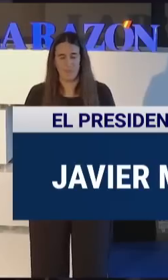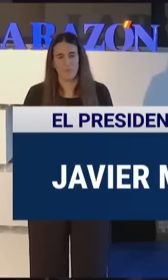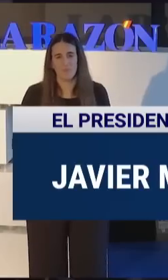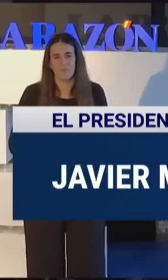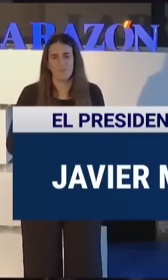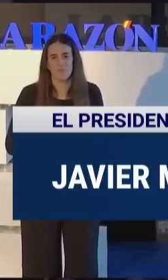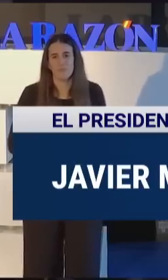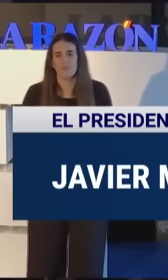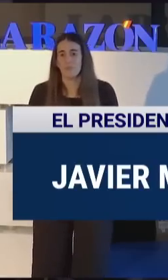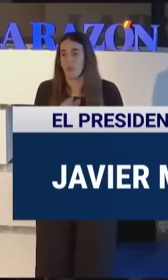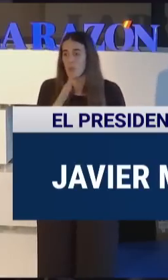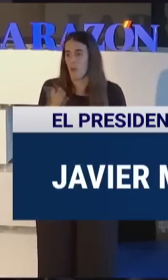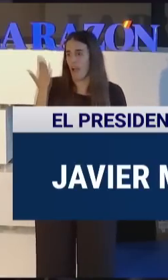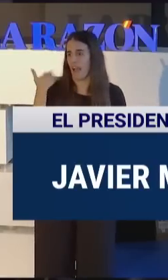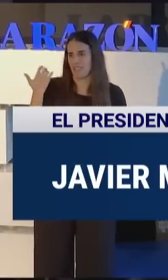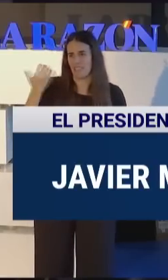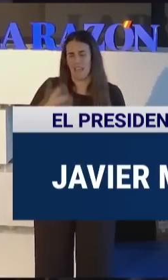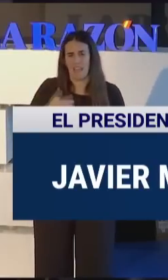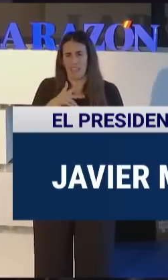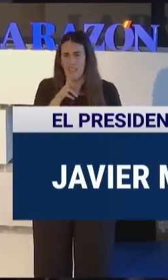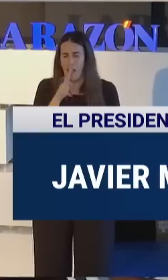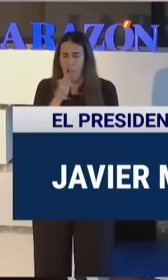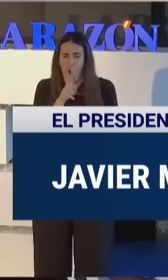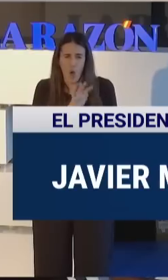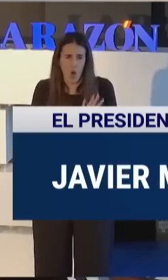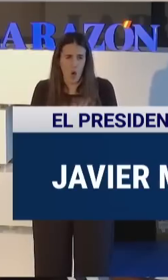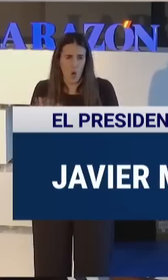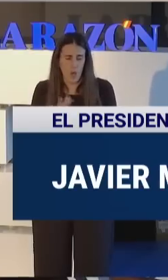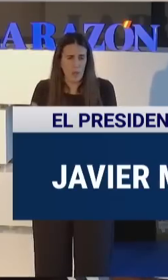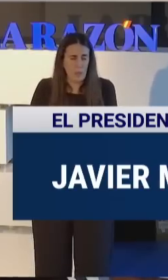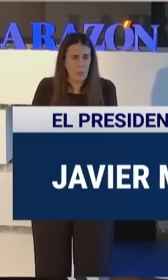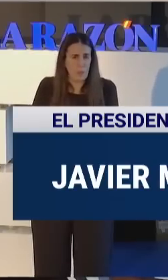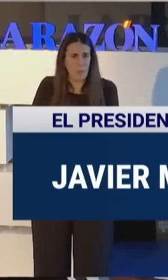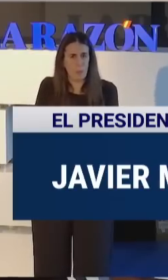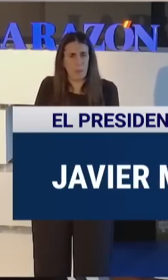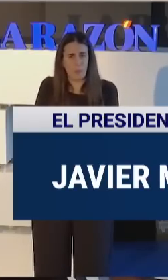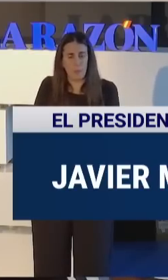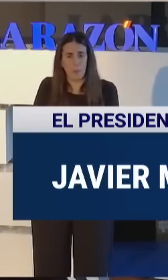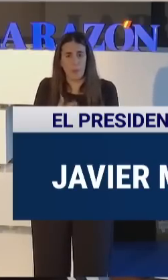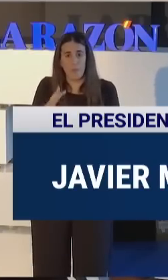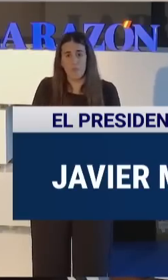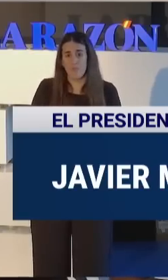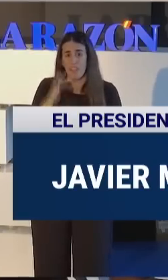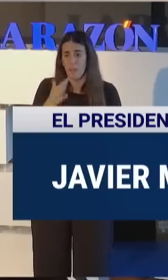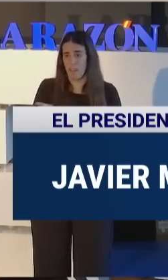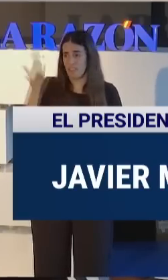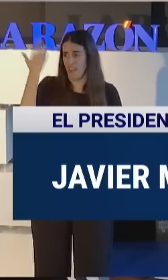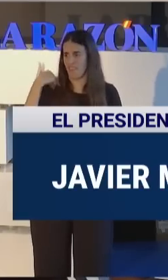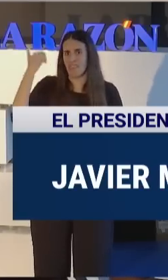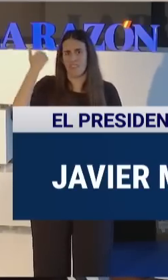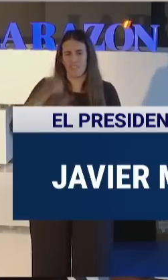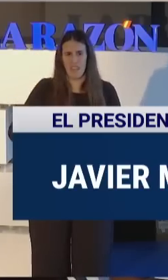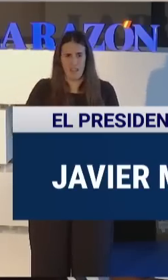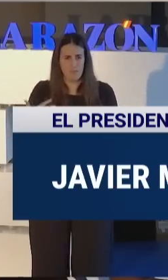era un paciente terminal, absolutamente terminal, y además un paciente que ya había pasado muchas veces por este trance y